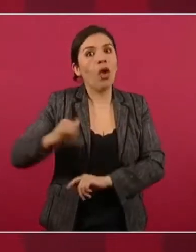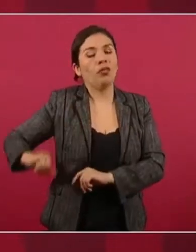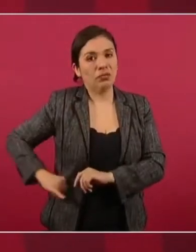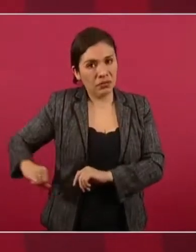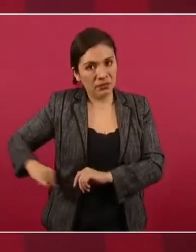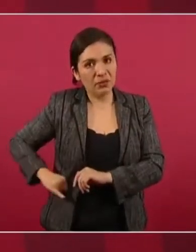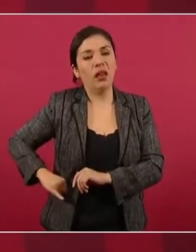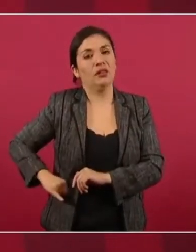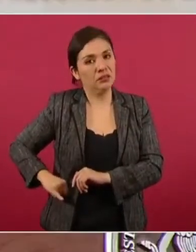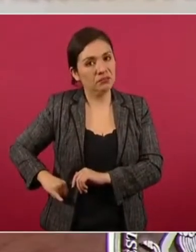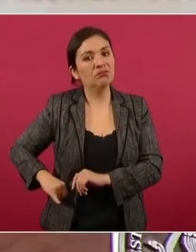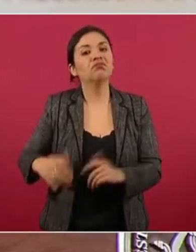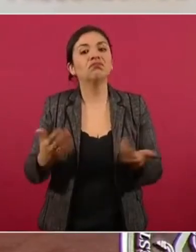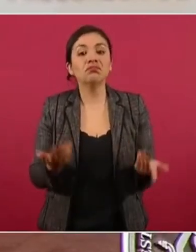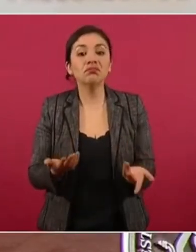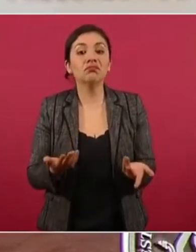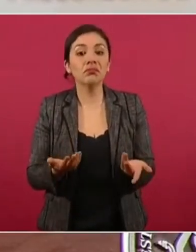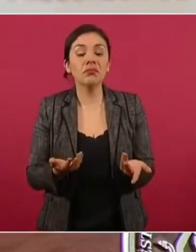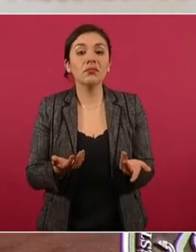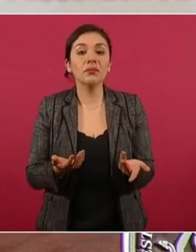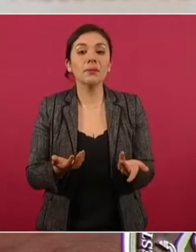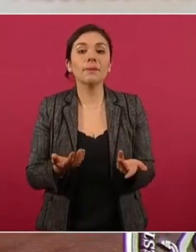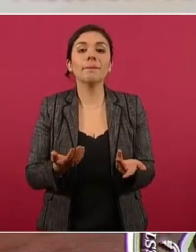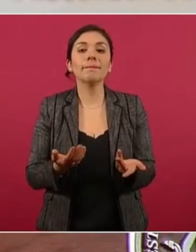interesante sobre